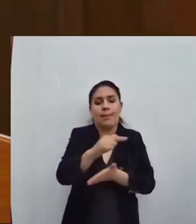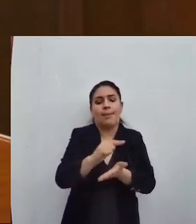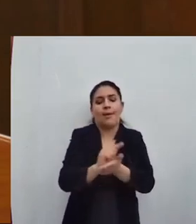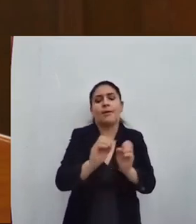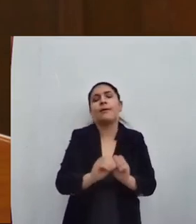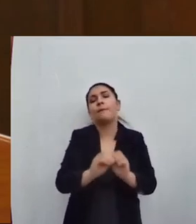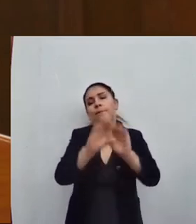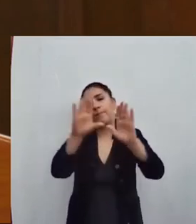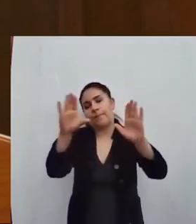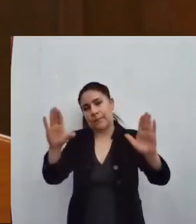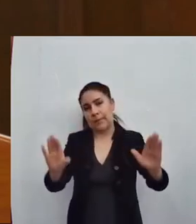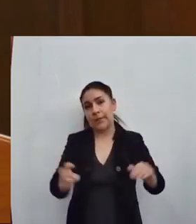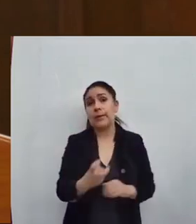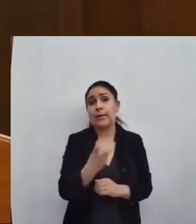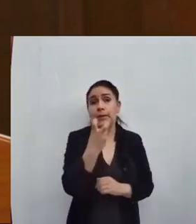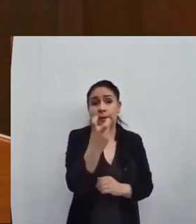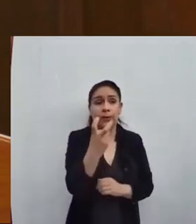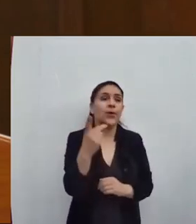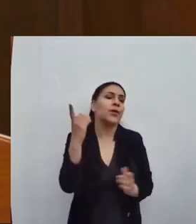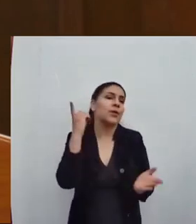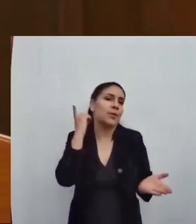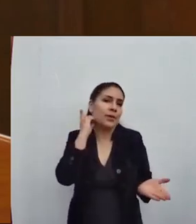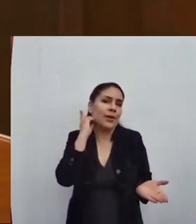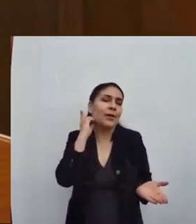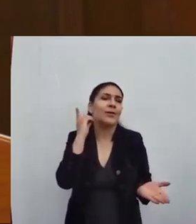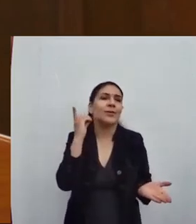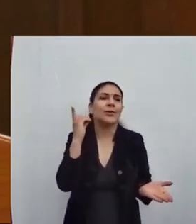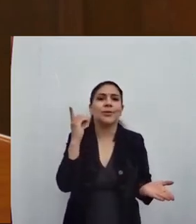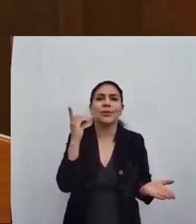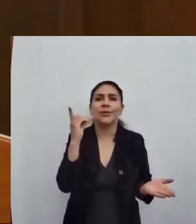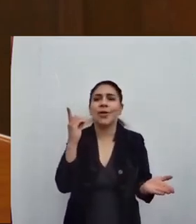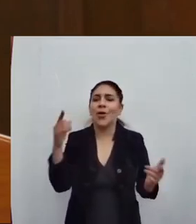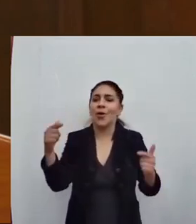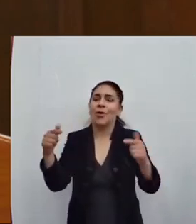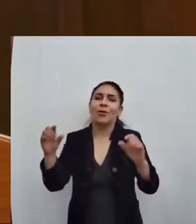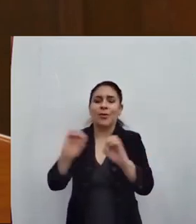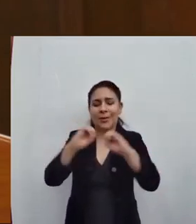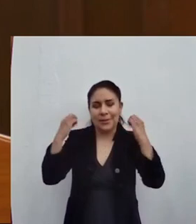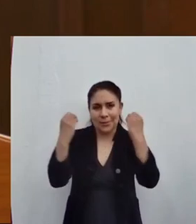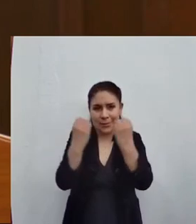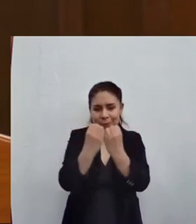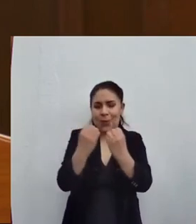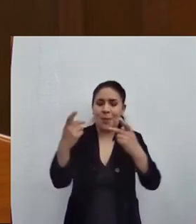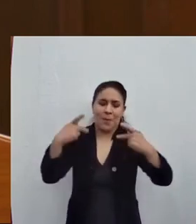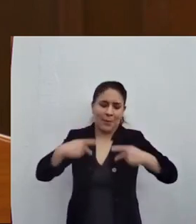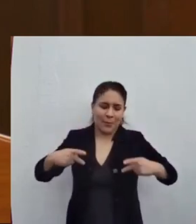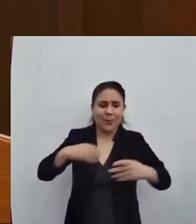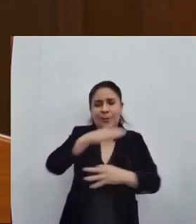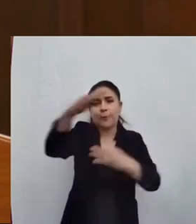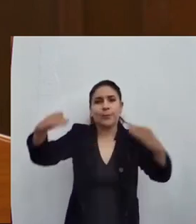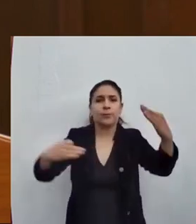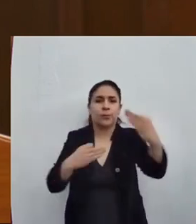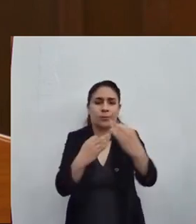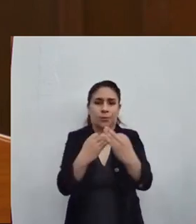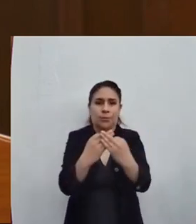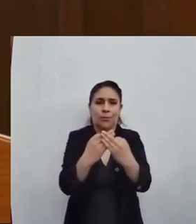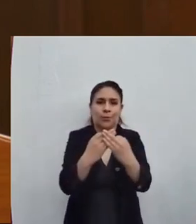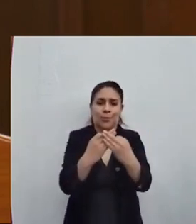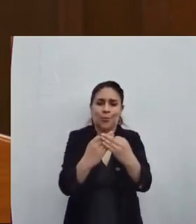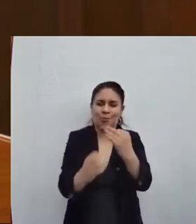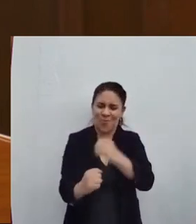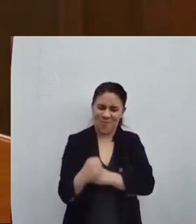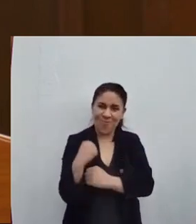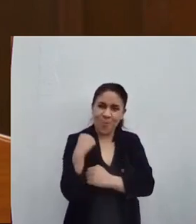las organizaciones, a los mismos diputados y diputadas y a la democracia. Y creo que son parte